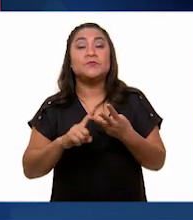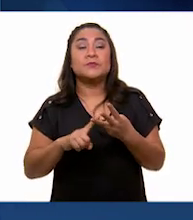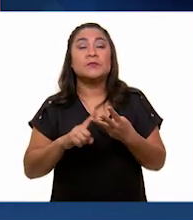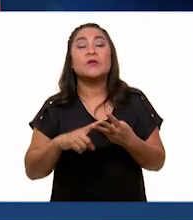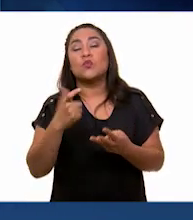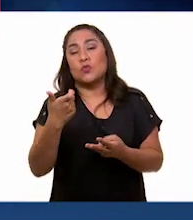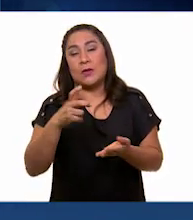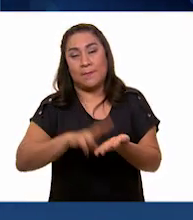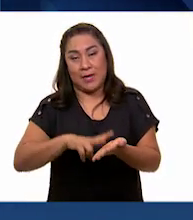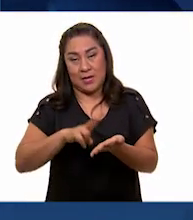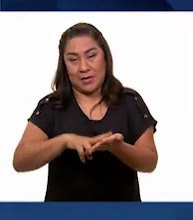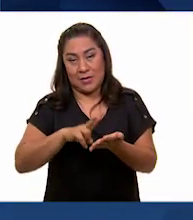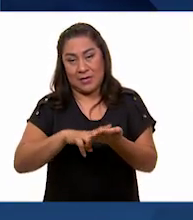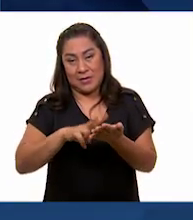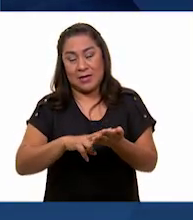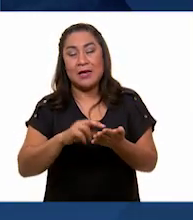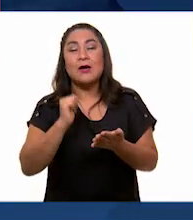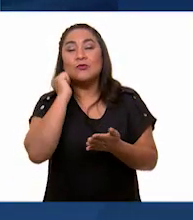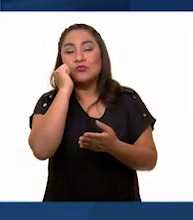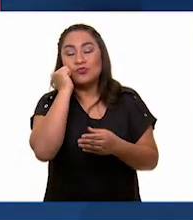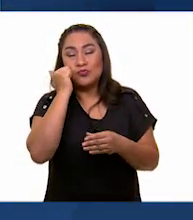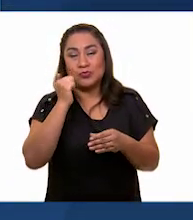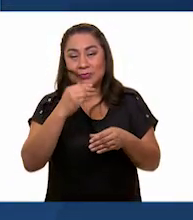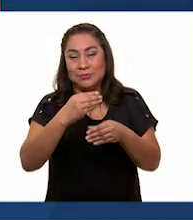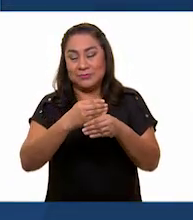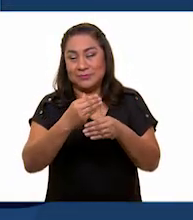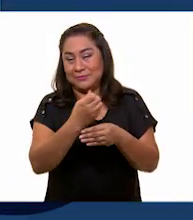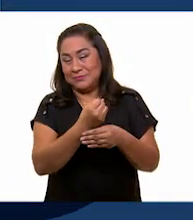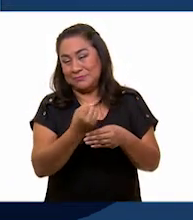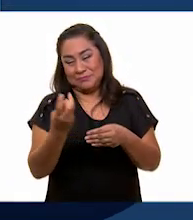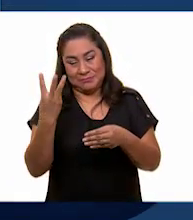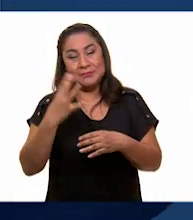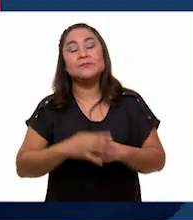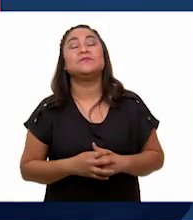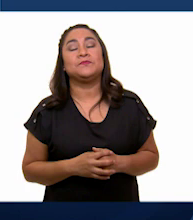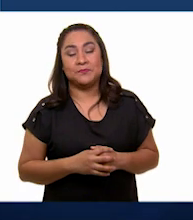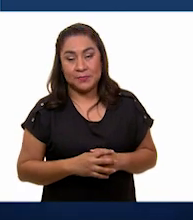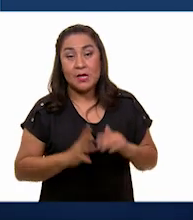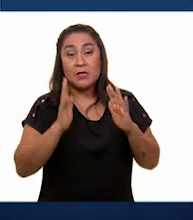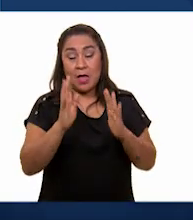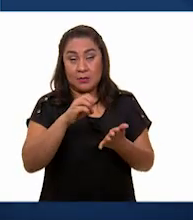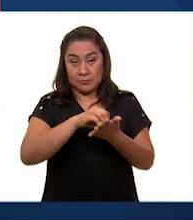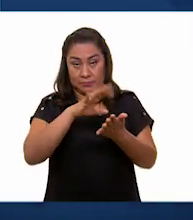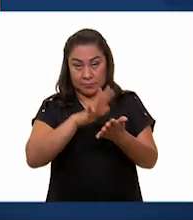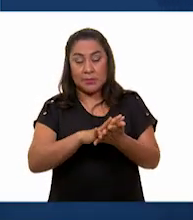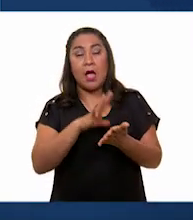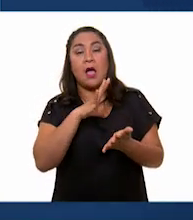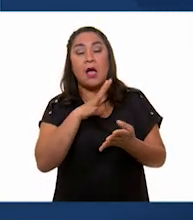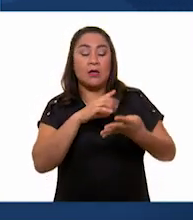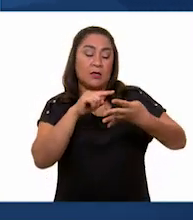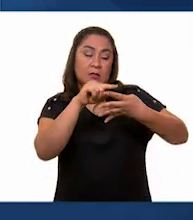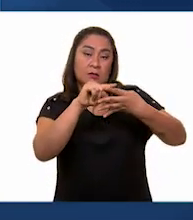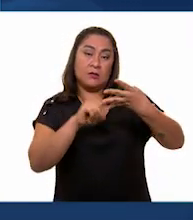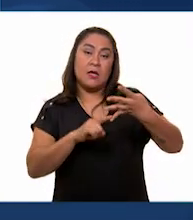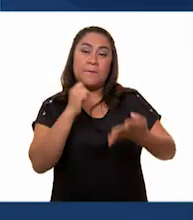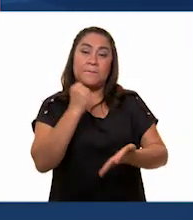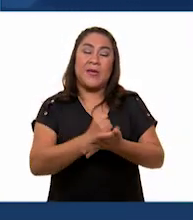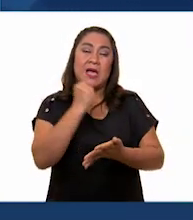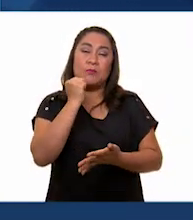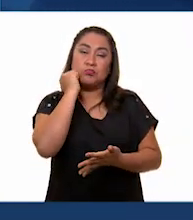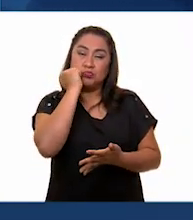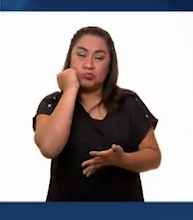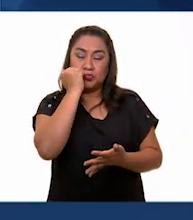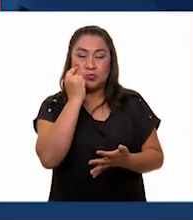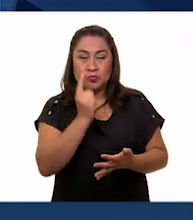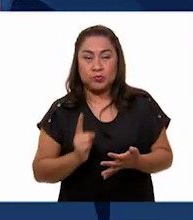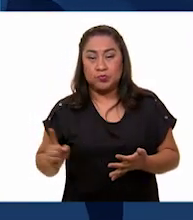tercera, el precio del paquete. Exacto. Tenemos registradas 4 marcas de jabones en la tabla y cada